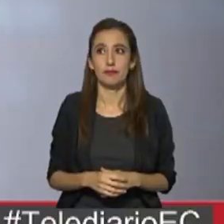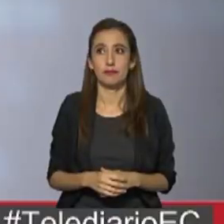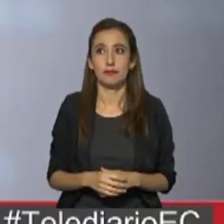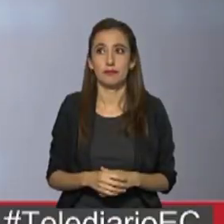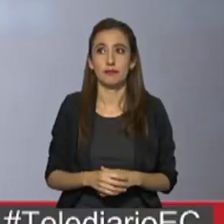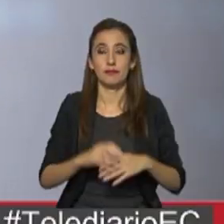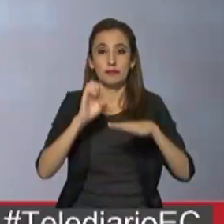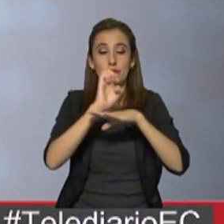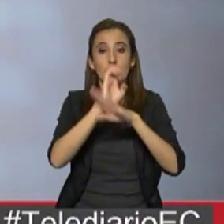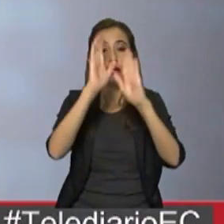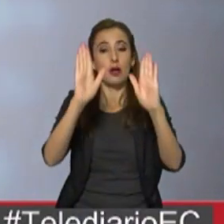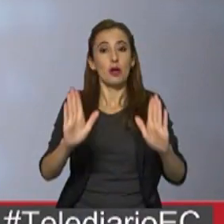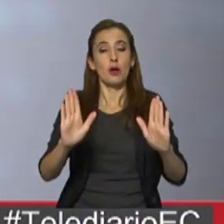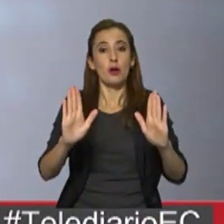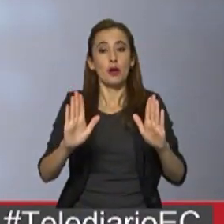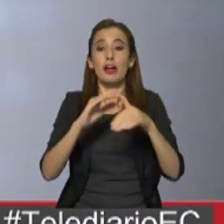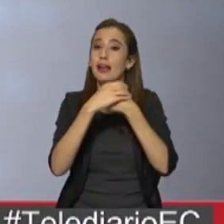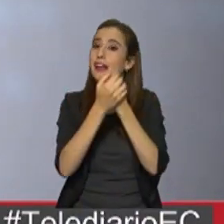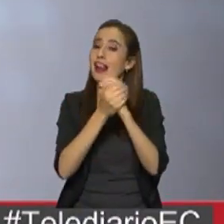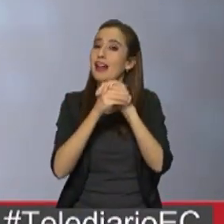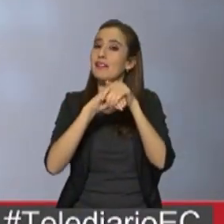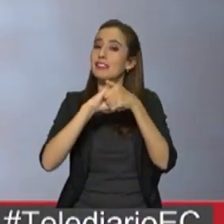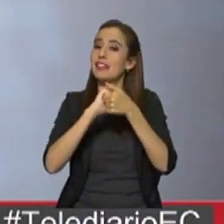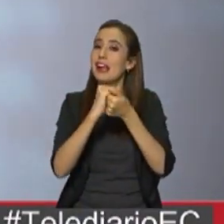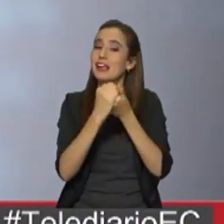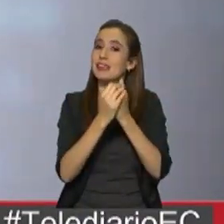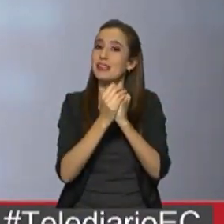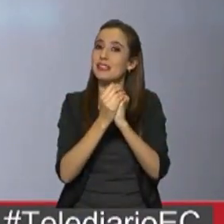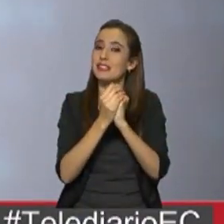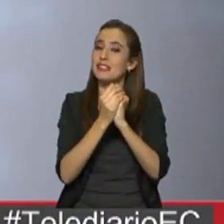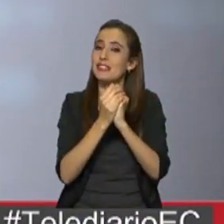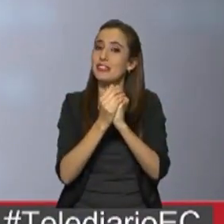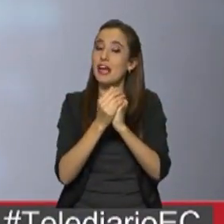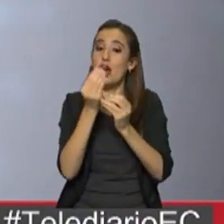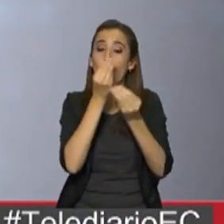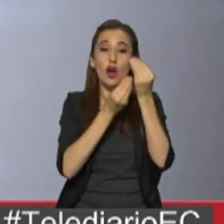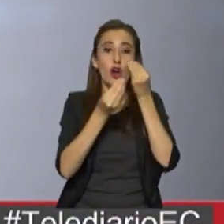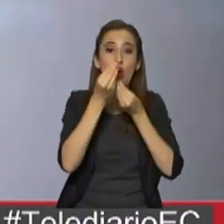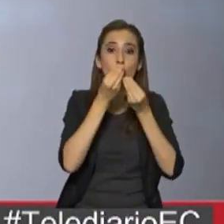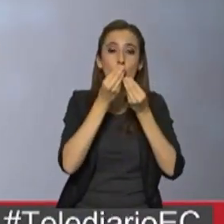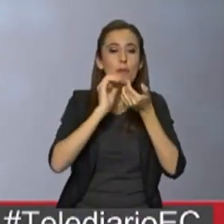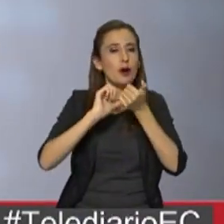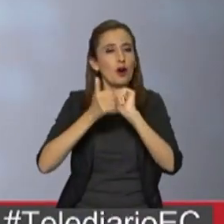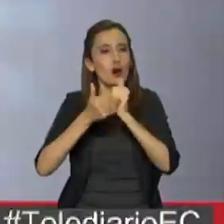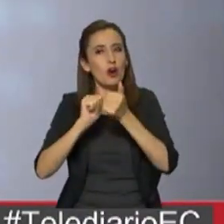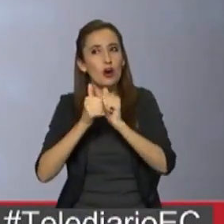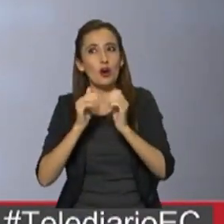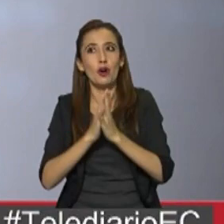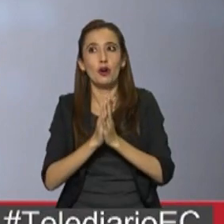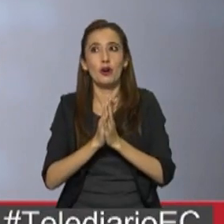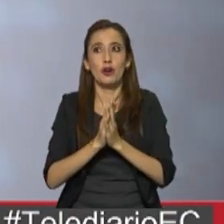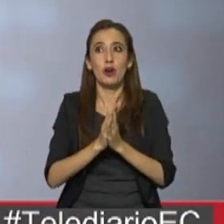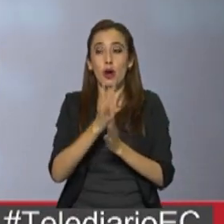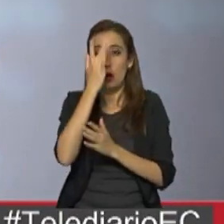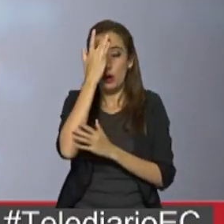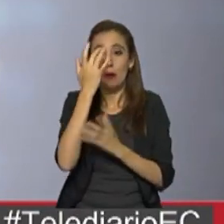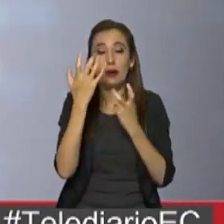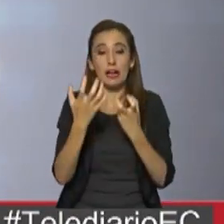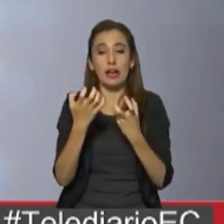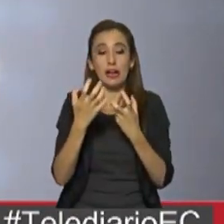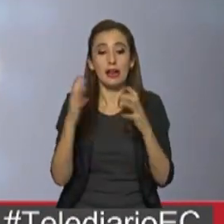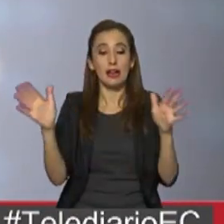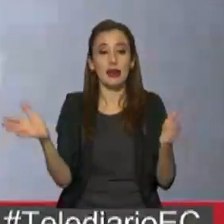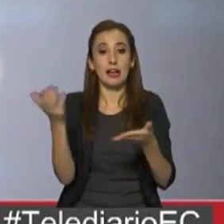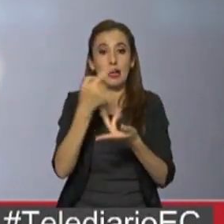ecuatorianos una vez como han saludado a la mujer sí sí porque queremos volver